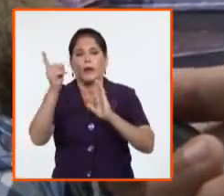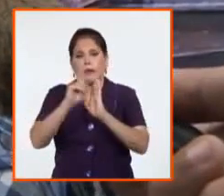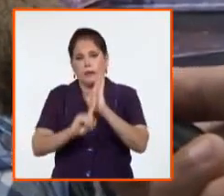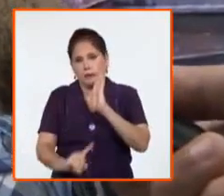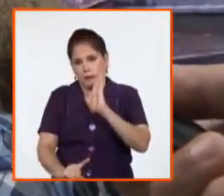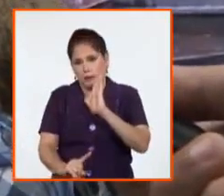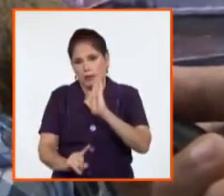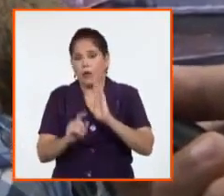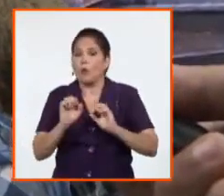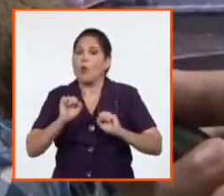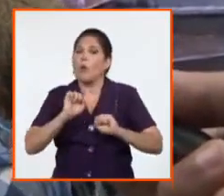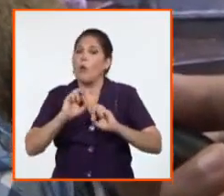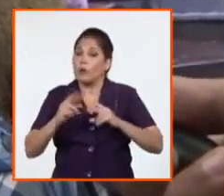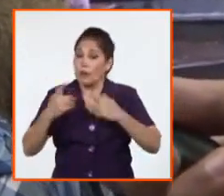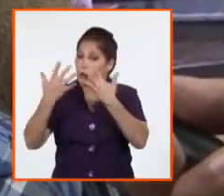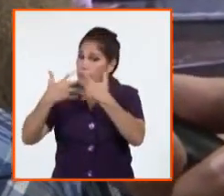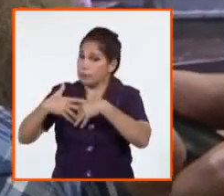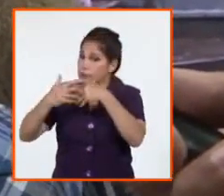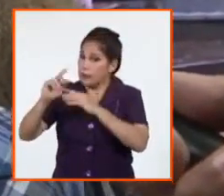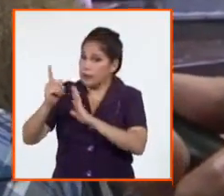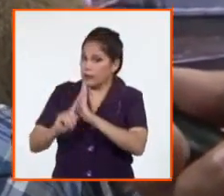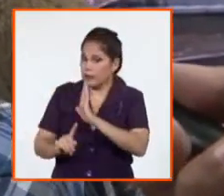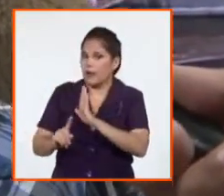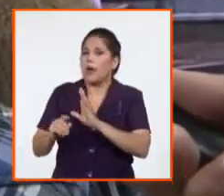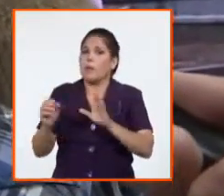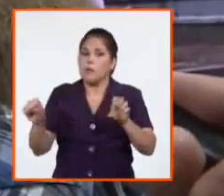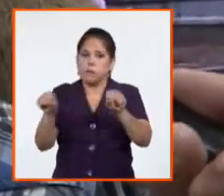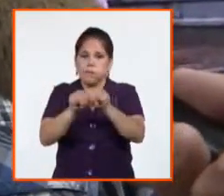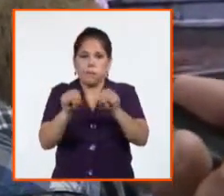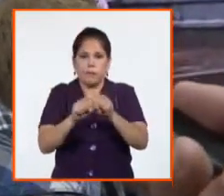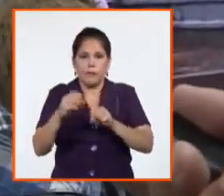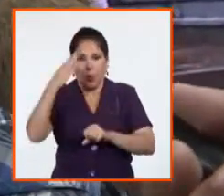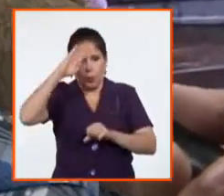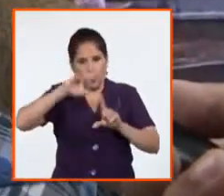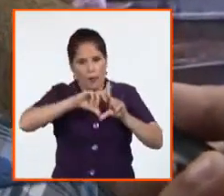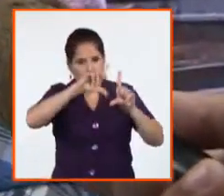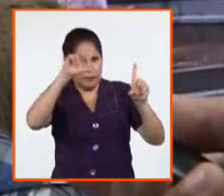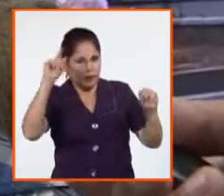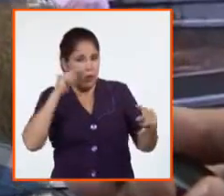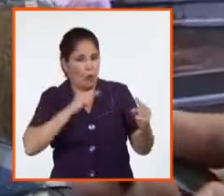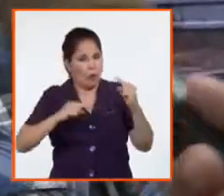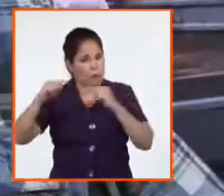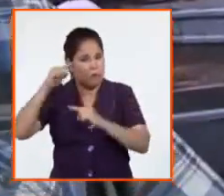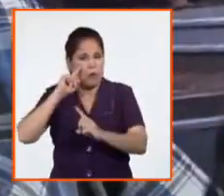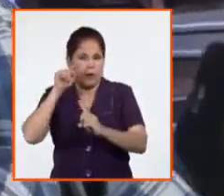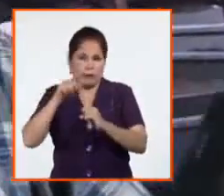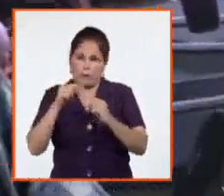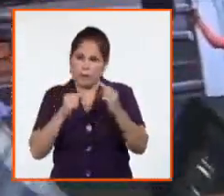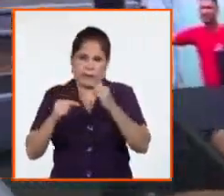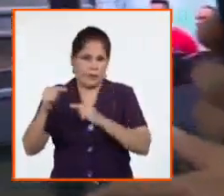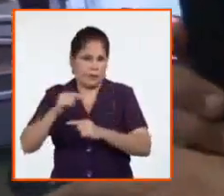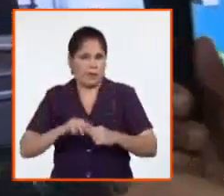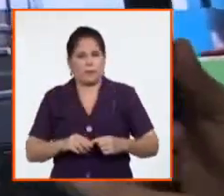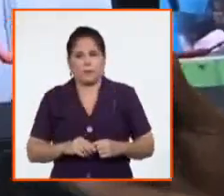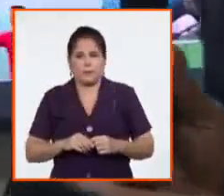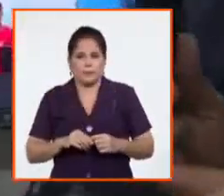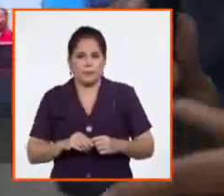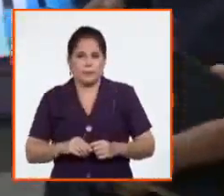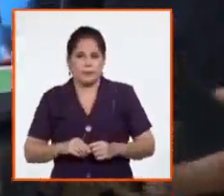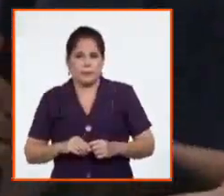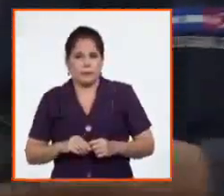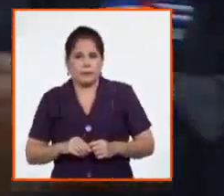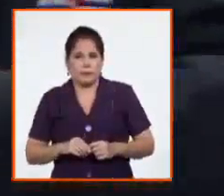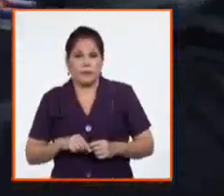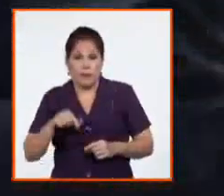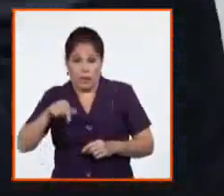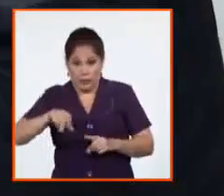eléctrico y alcanzar nuevamente la condición del sistema interconectado nacional, que es el objetivo fundamental que tenemos en este momento. Lázaro, instantes antes de salir al